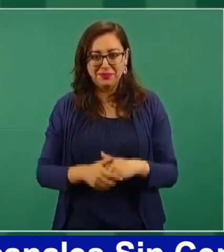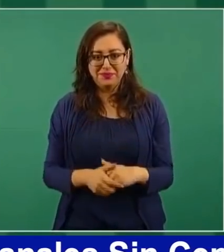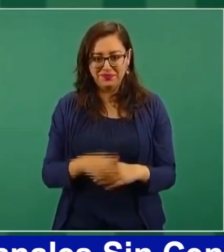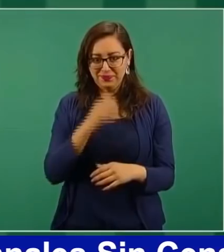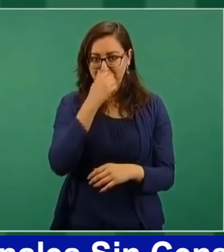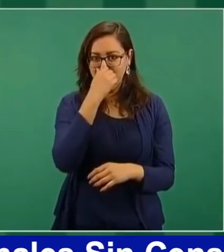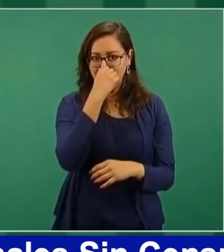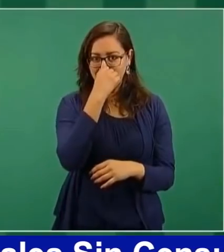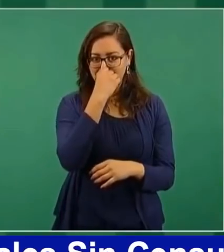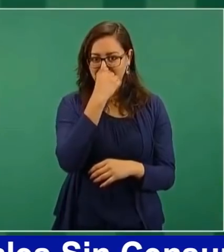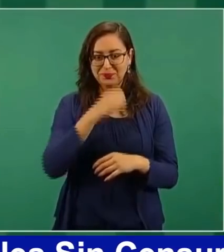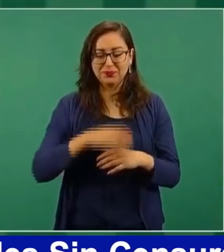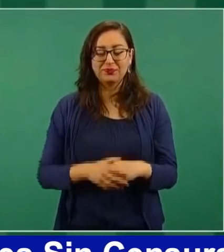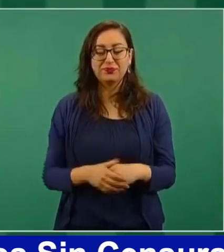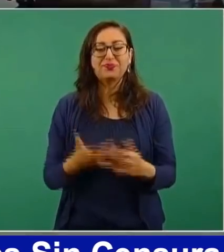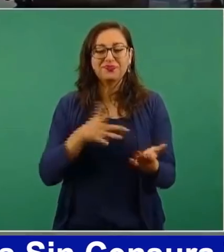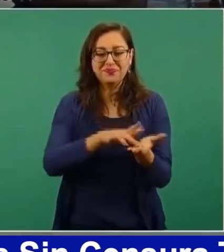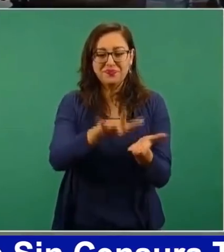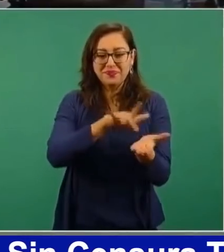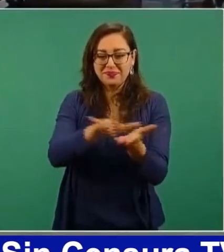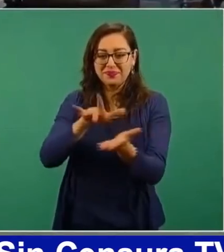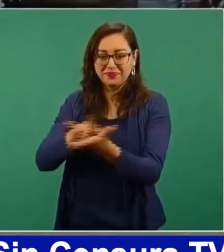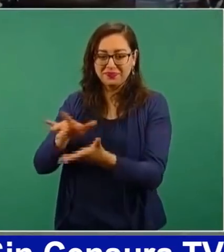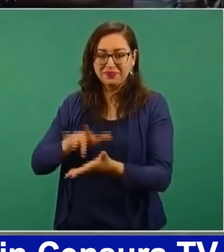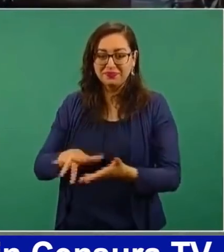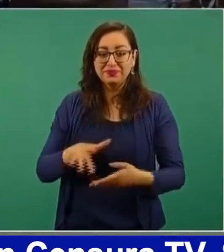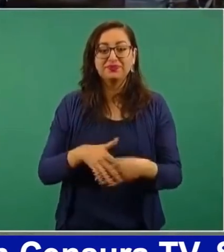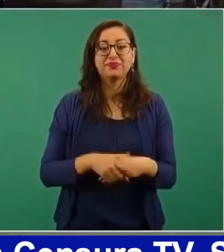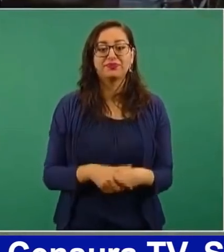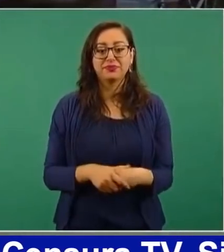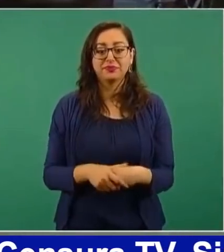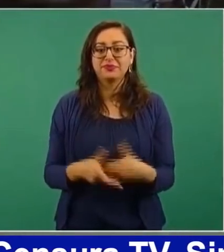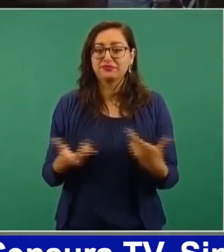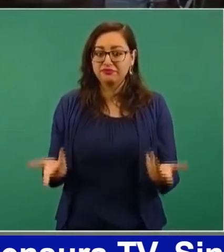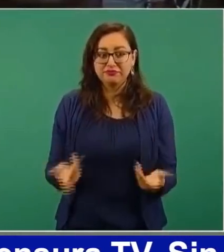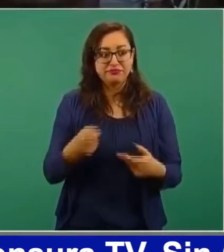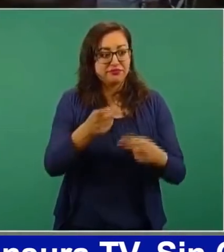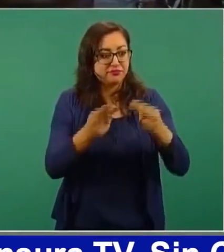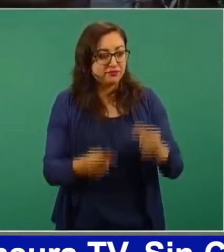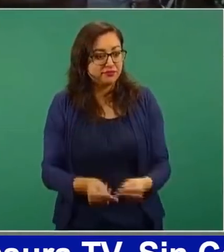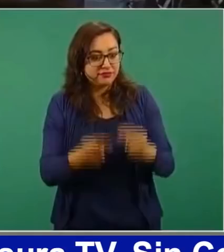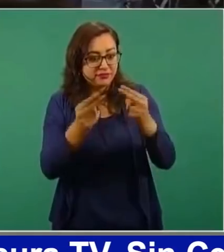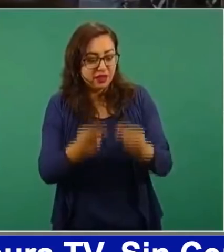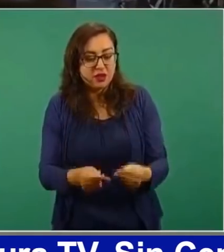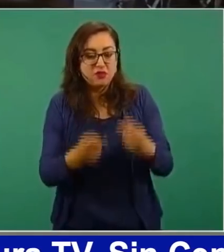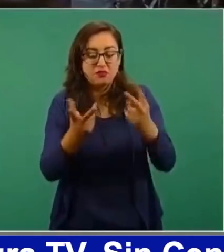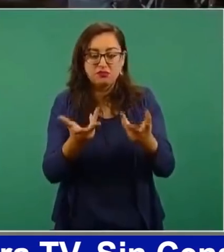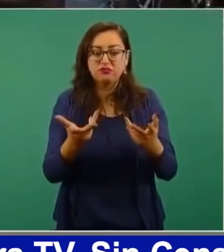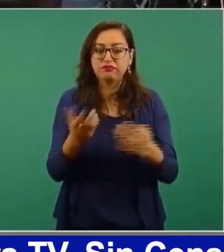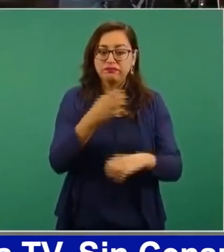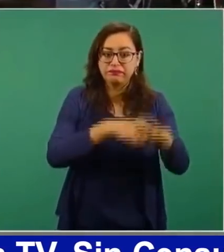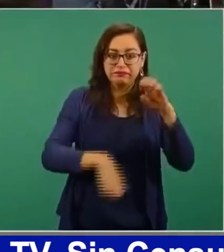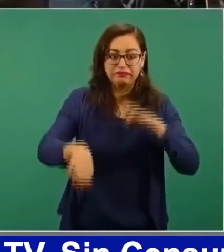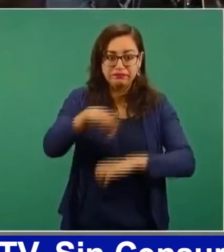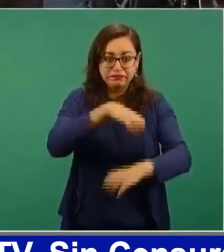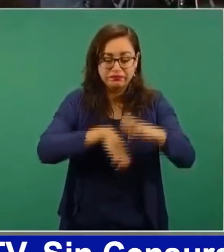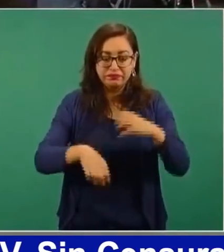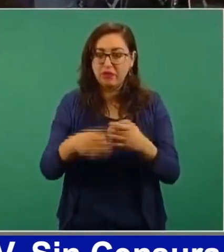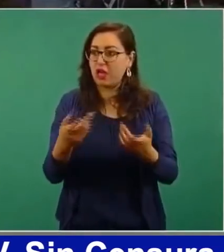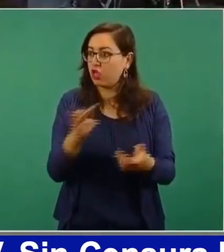que le llegue también el apoyo a un pequeño, a un mediano comerciante, pequeño, mediano empresario, a